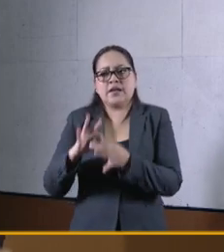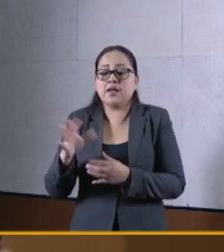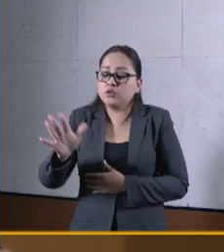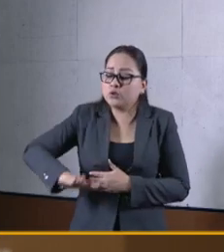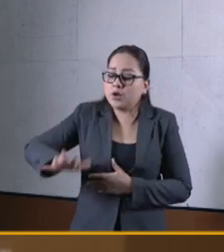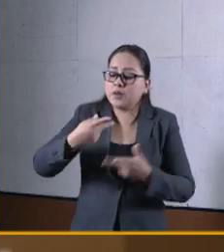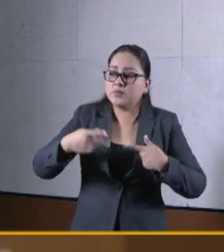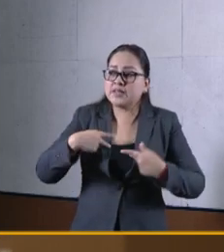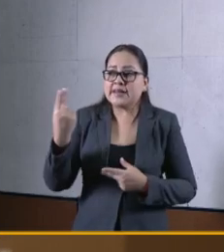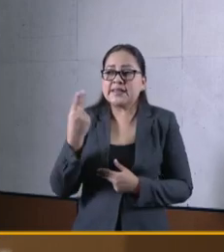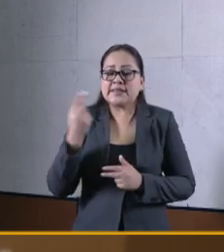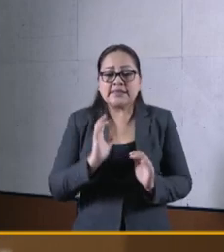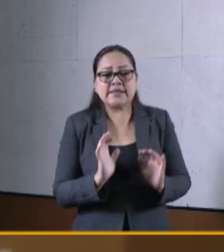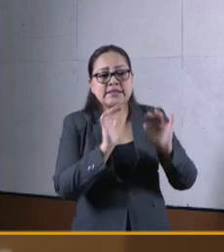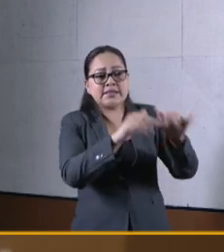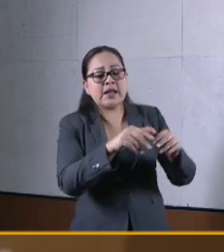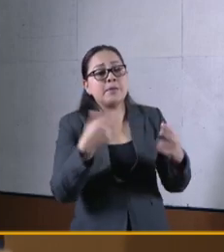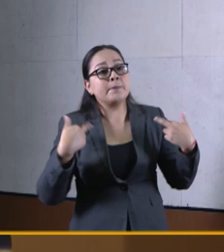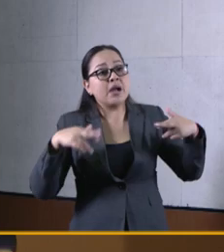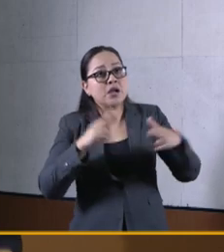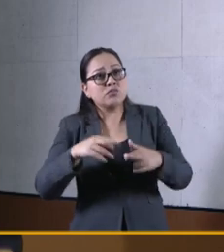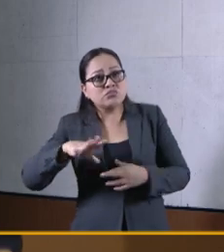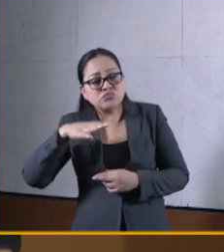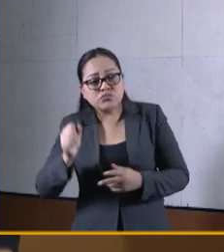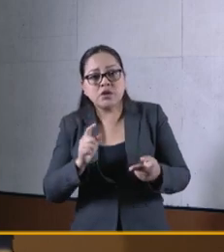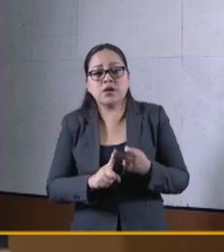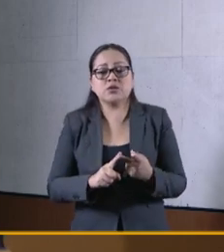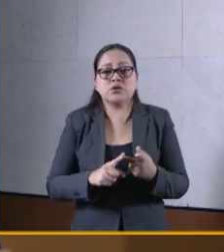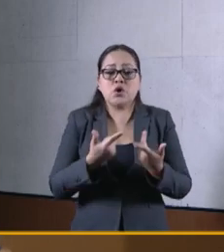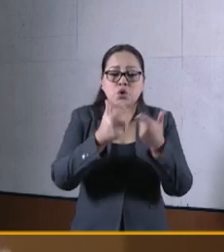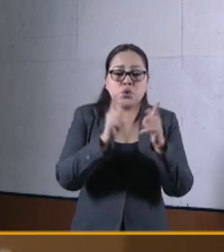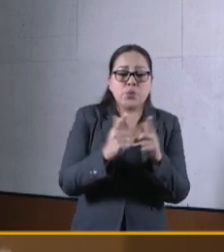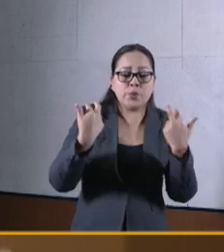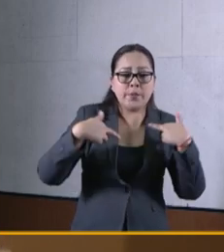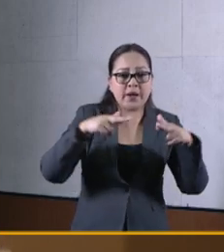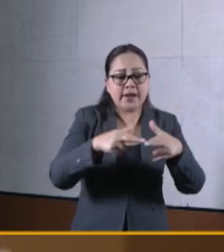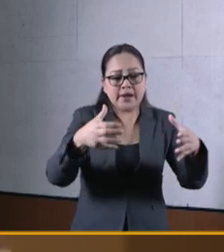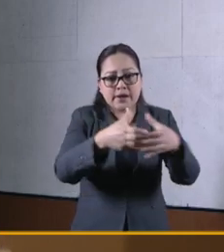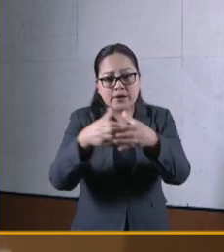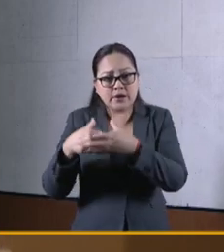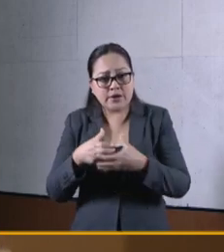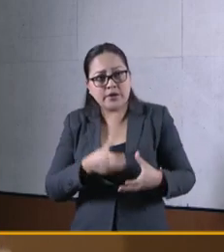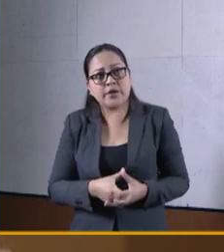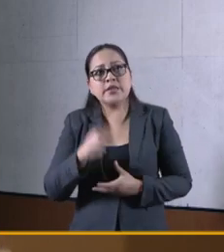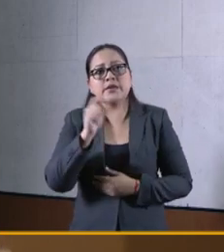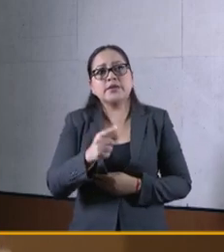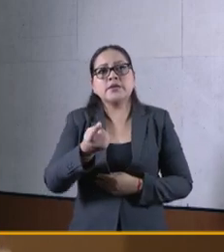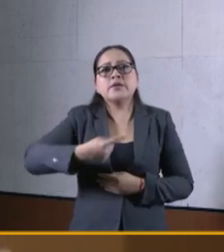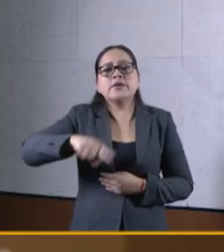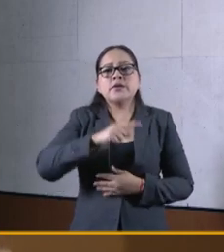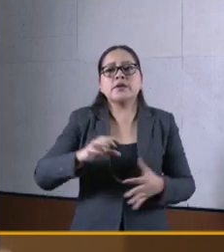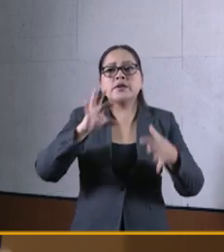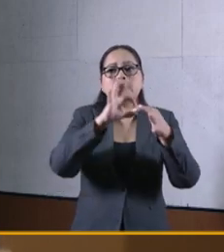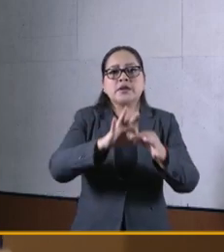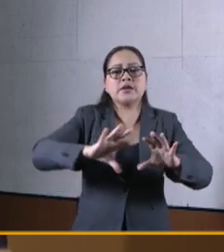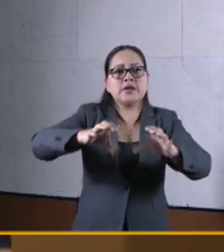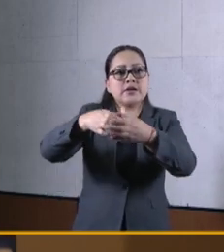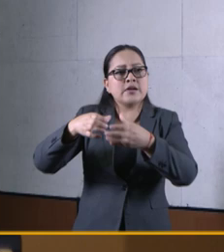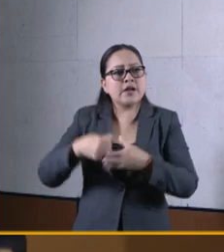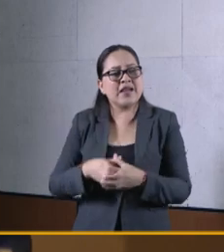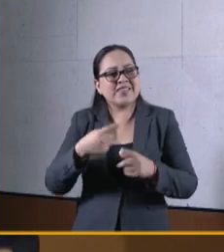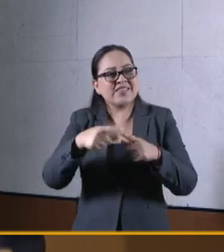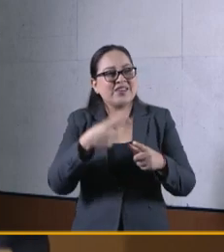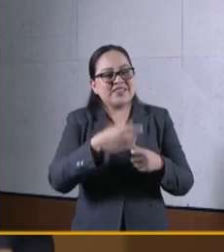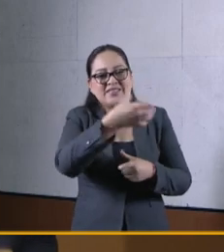del esfuerzo de los docentes de los cuerpos colegiados y de las autoridades de las entidades académicas